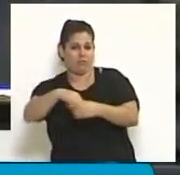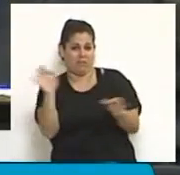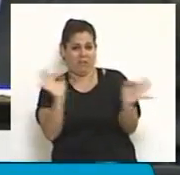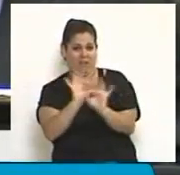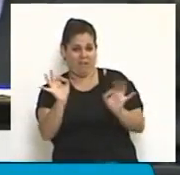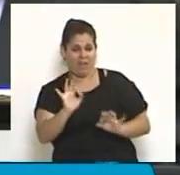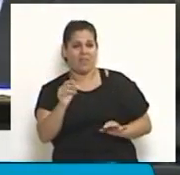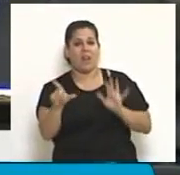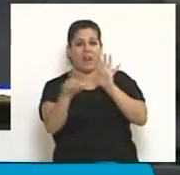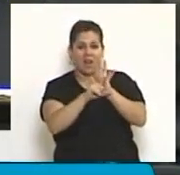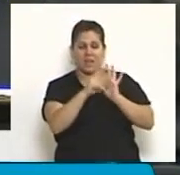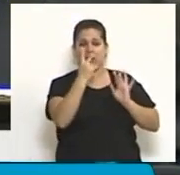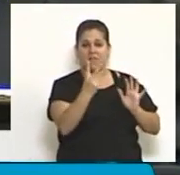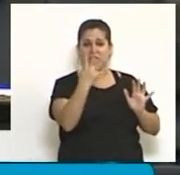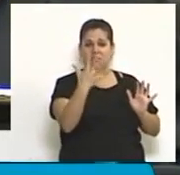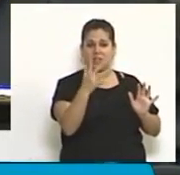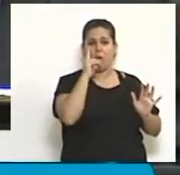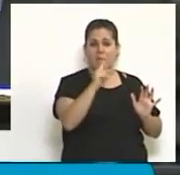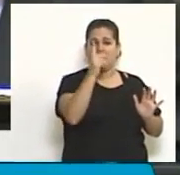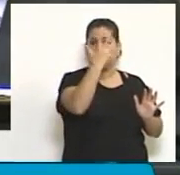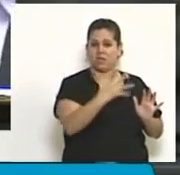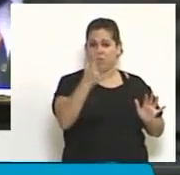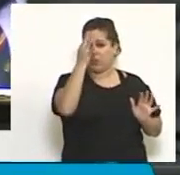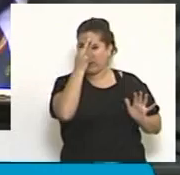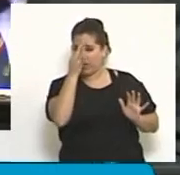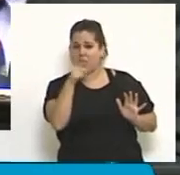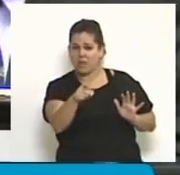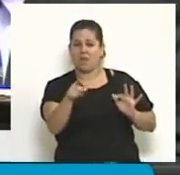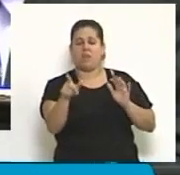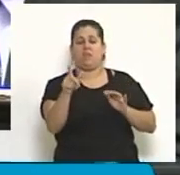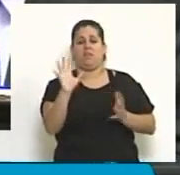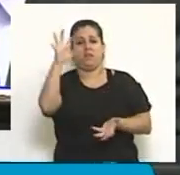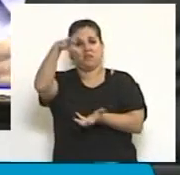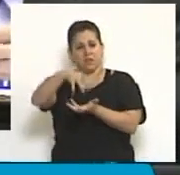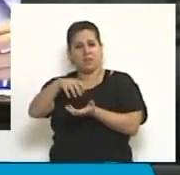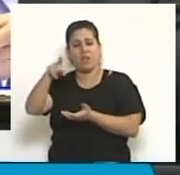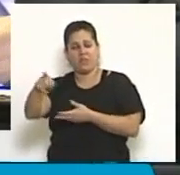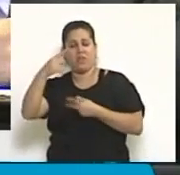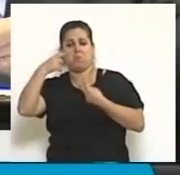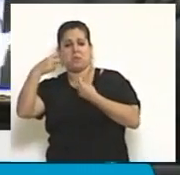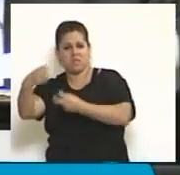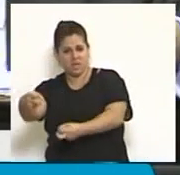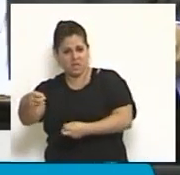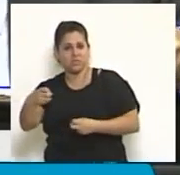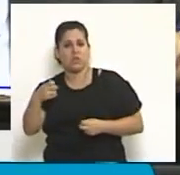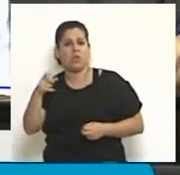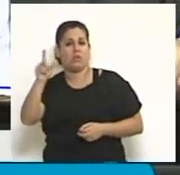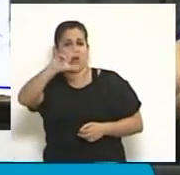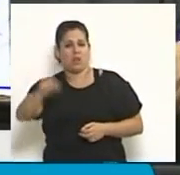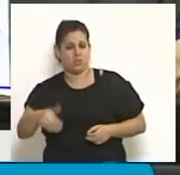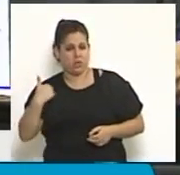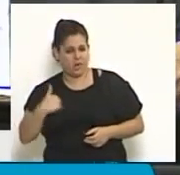de la sanción de la Ley 25.520, la Agencia Federal de Inteligencia y el Sistema de Inteligencia